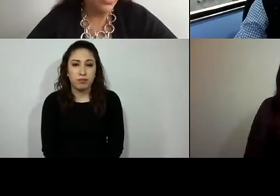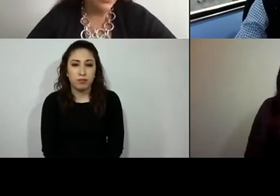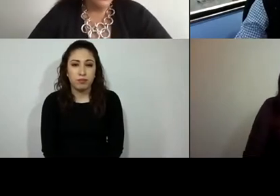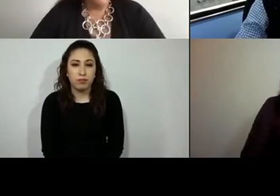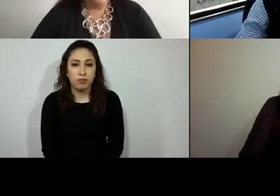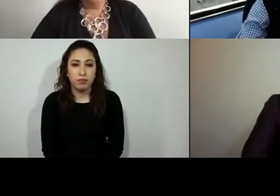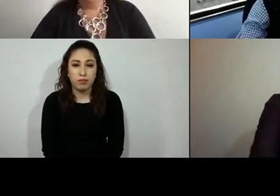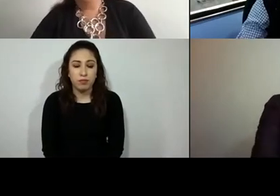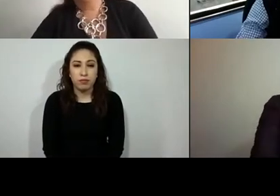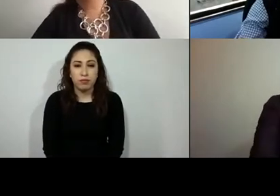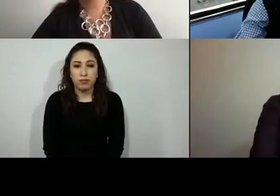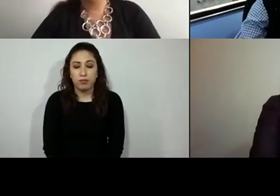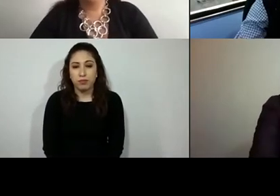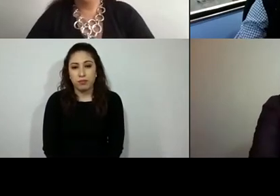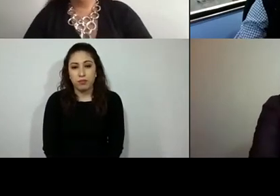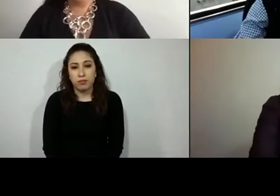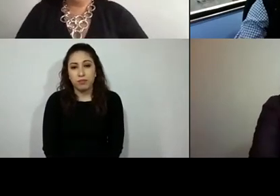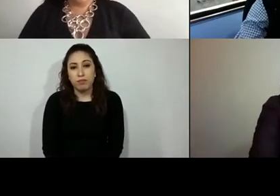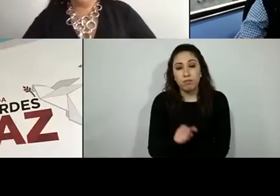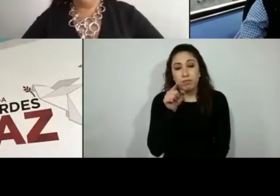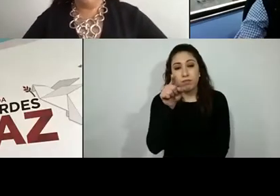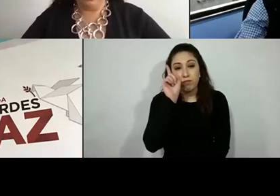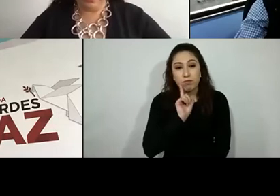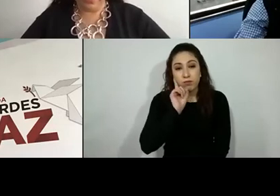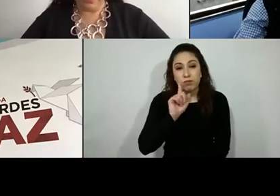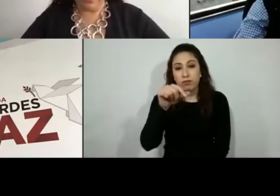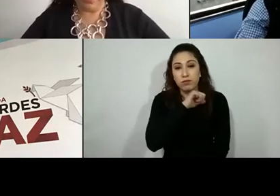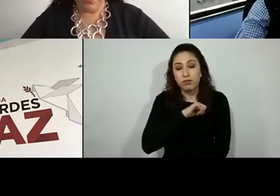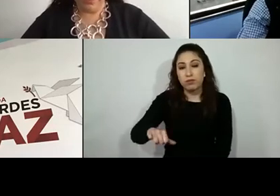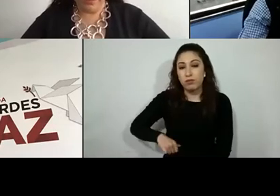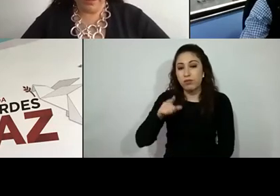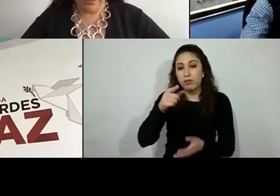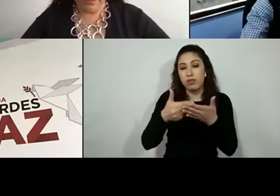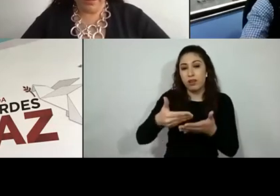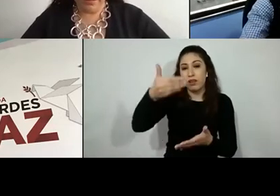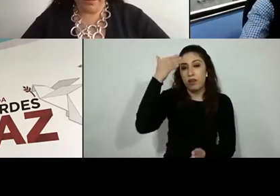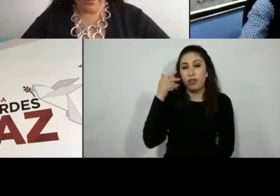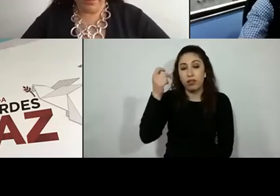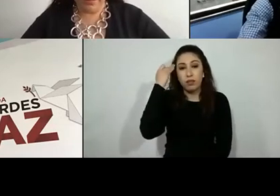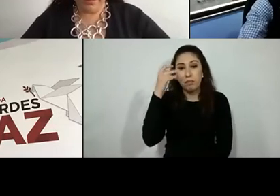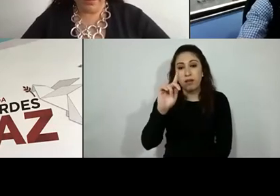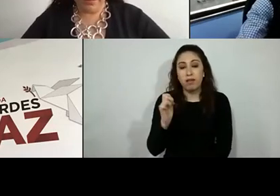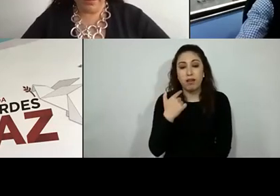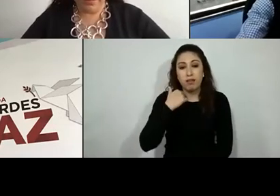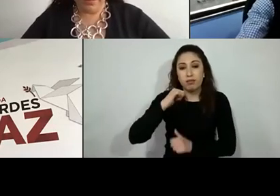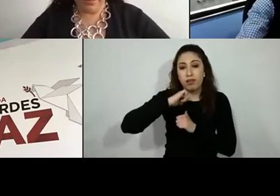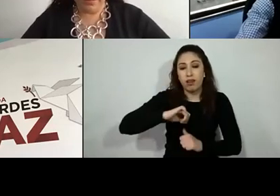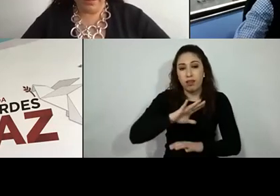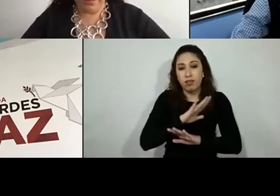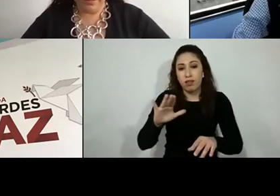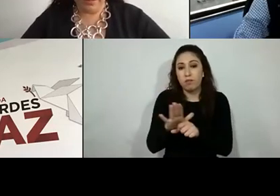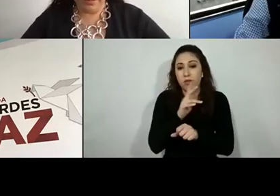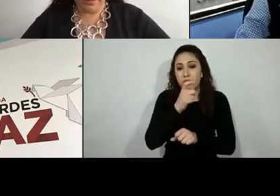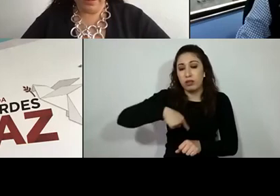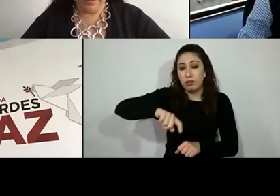ya gobernó Iztapalapa. Entonces, los iztapalapenses merecen